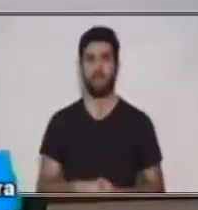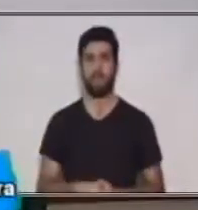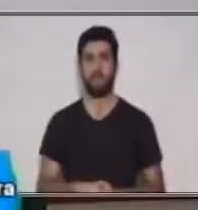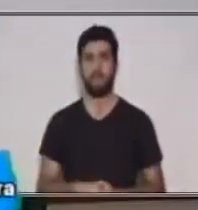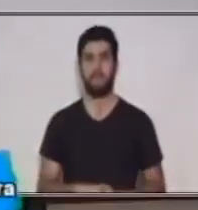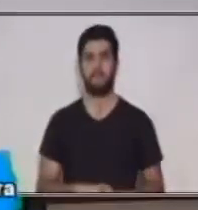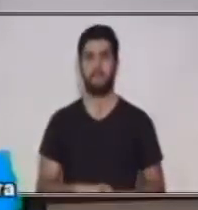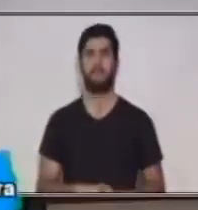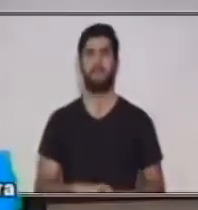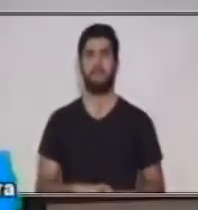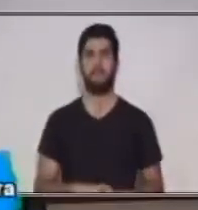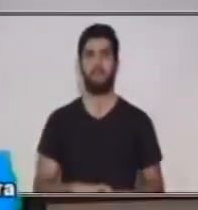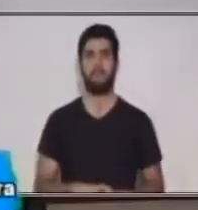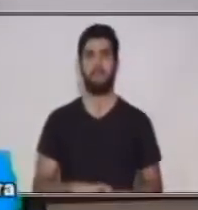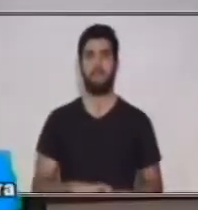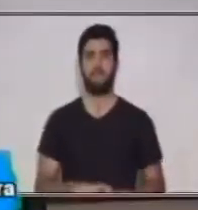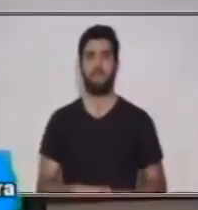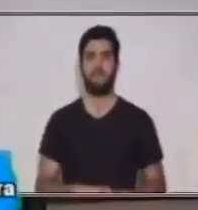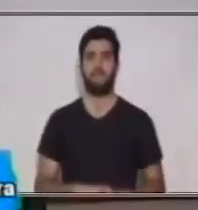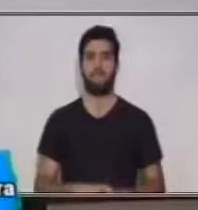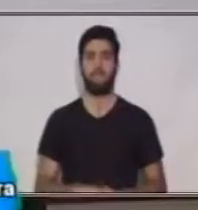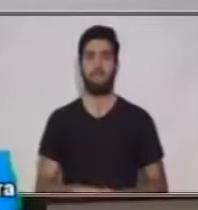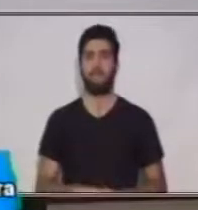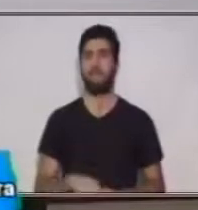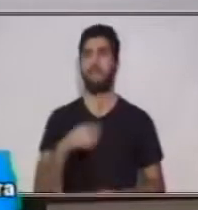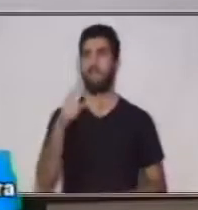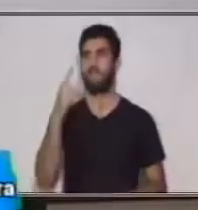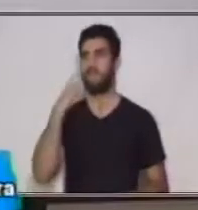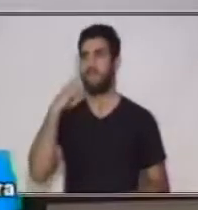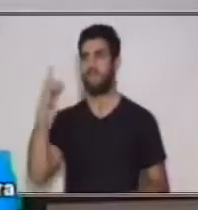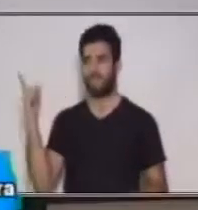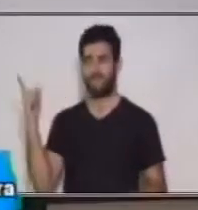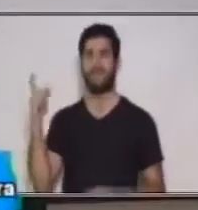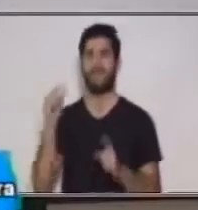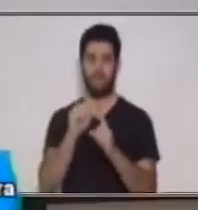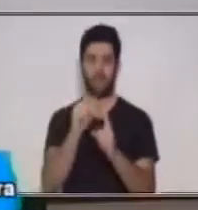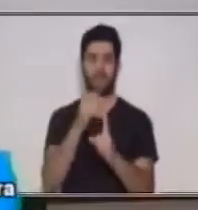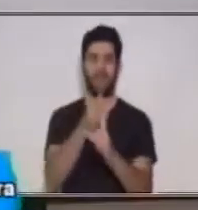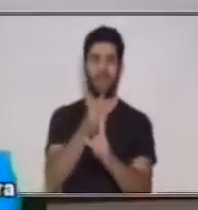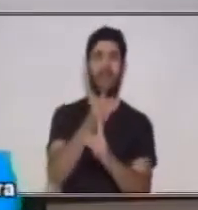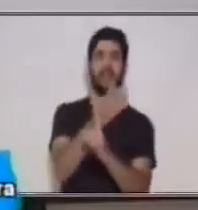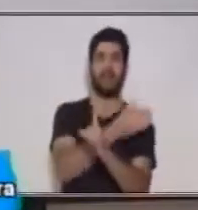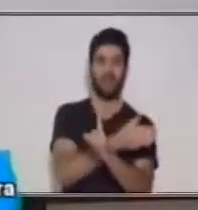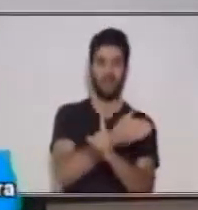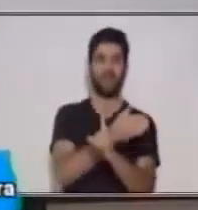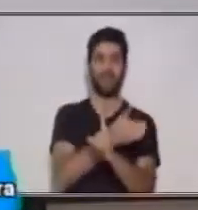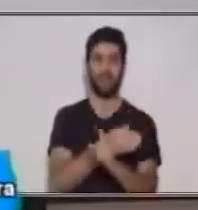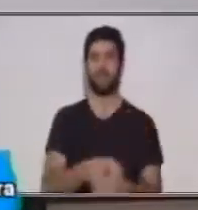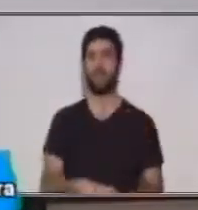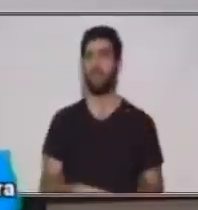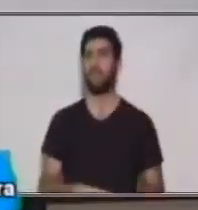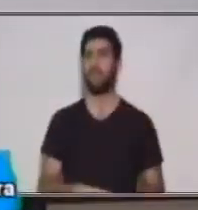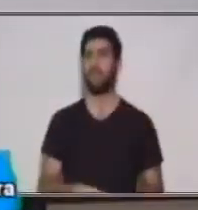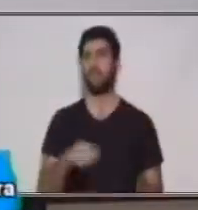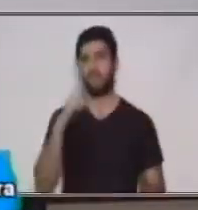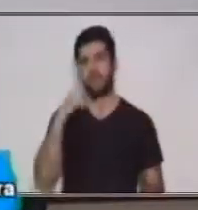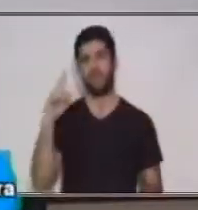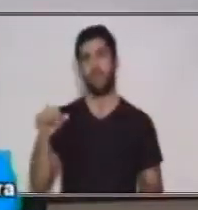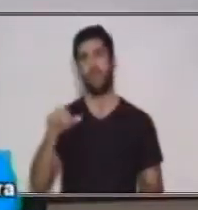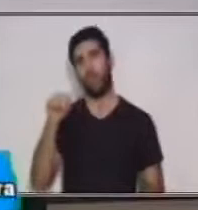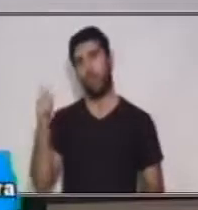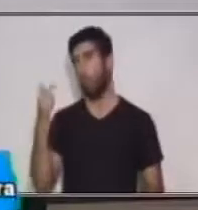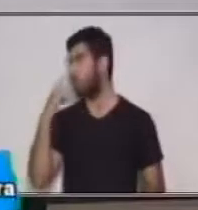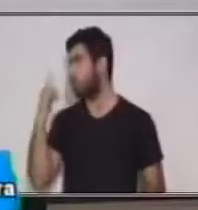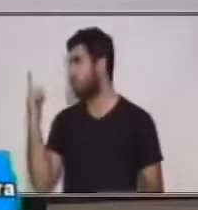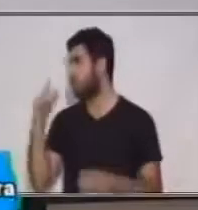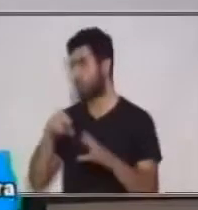agregamos ultra. Entonces la vamos a colocar que va antes. Es prefijo. Vamos a sacar otra. Vamos a ver